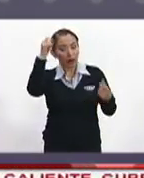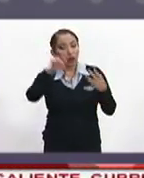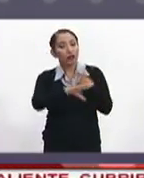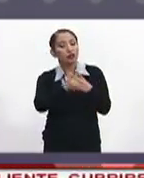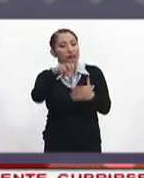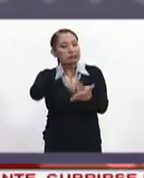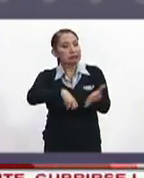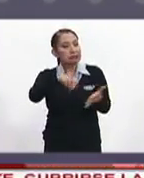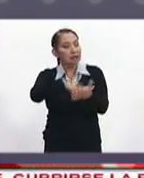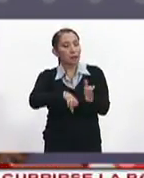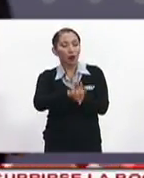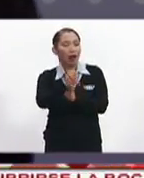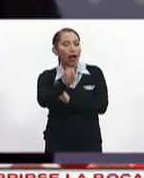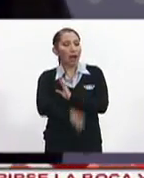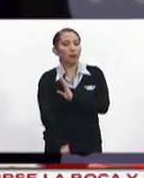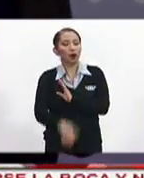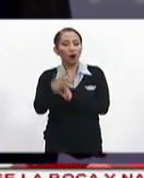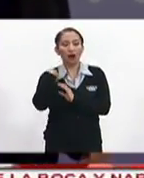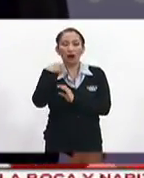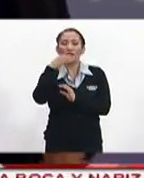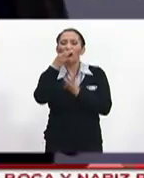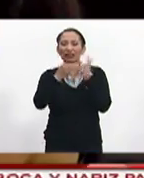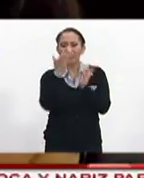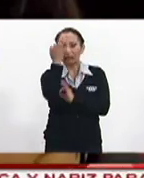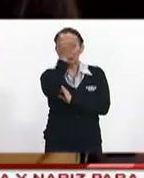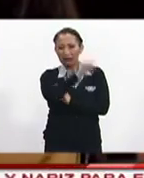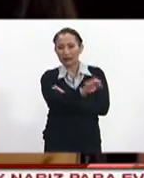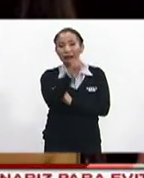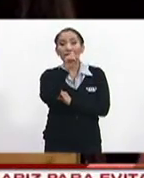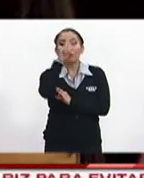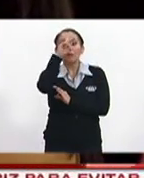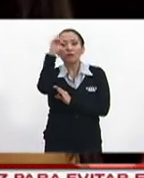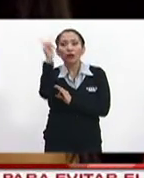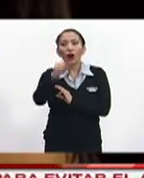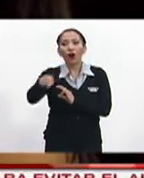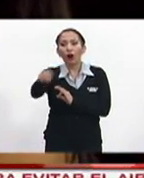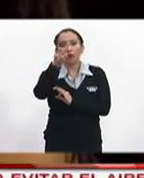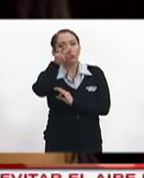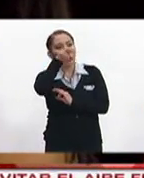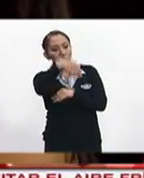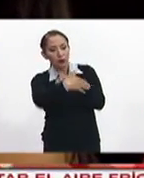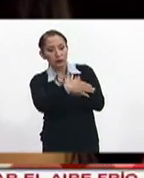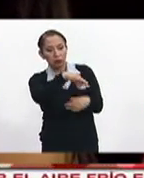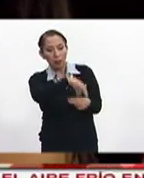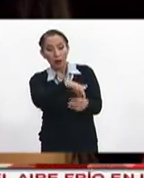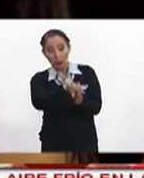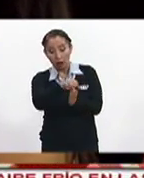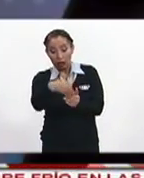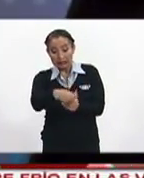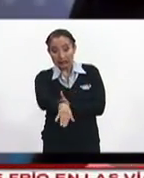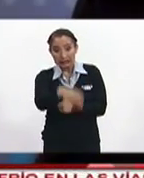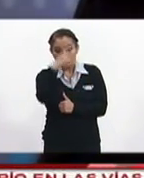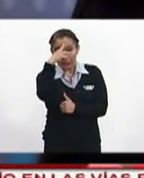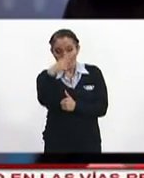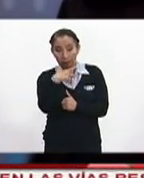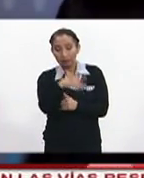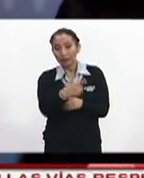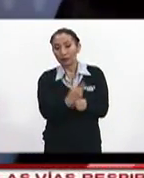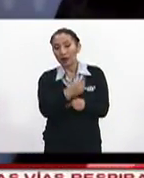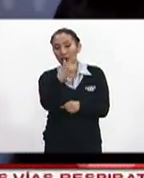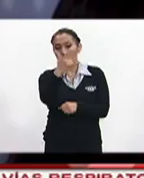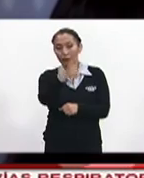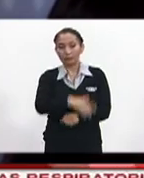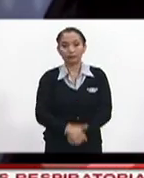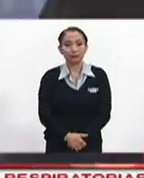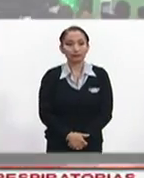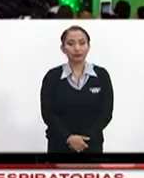que hay que enfrentar, como el caso de las fake news, y aún más cuando estamos frente a un escenario electoral como el que vivirá nuestro país el próximo